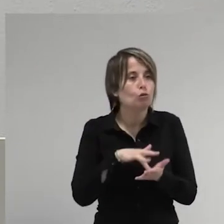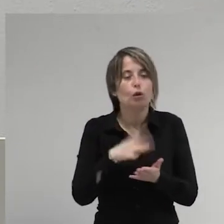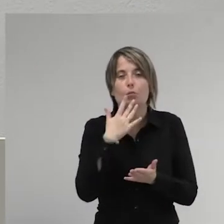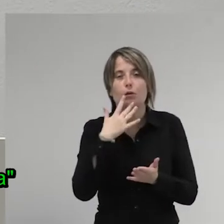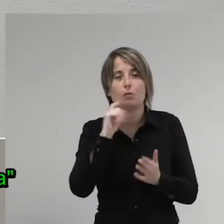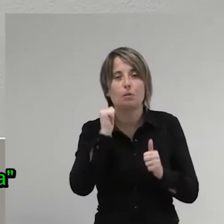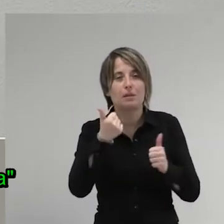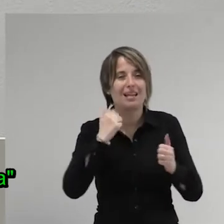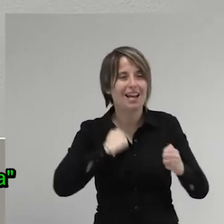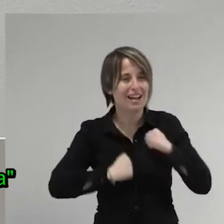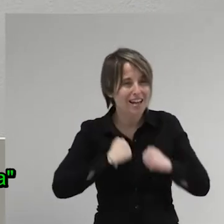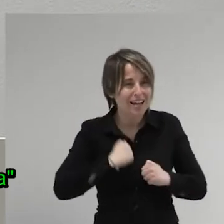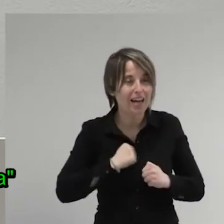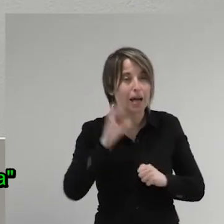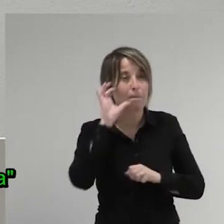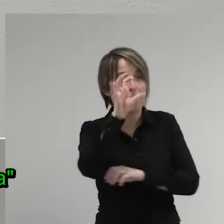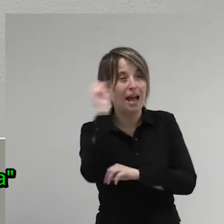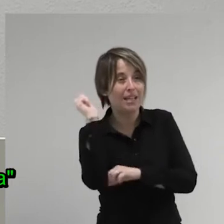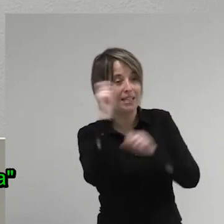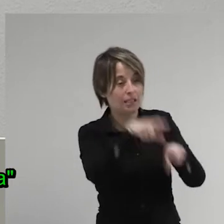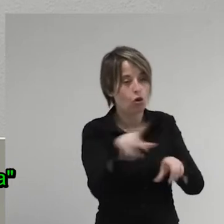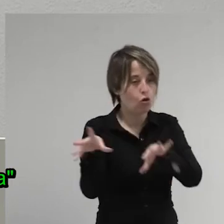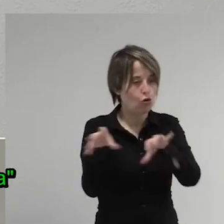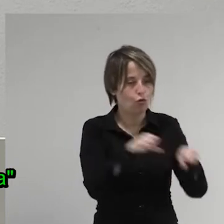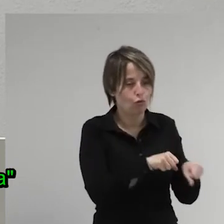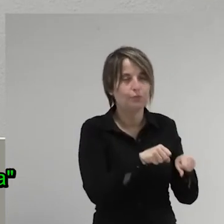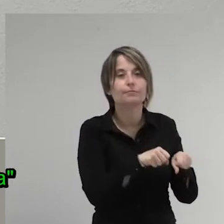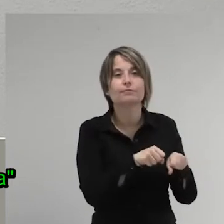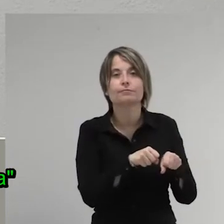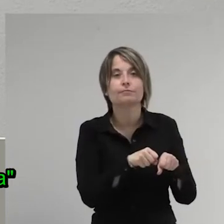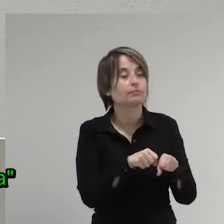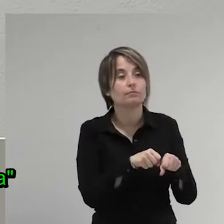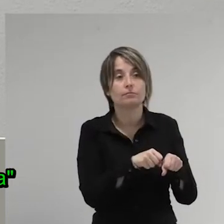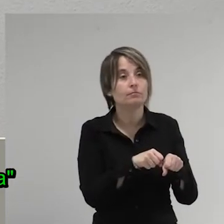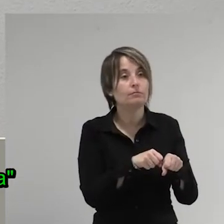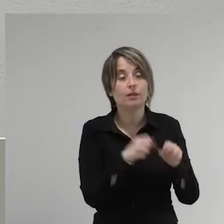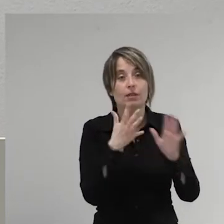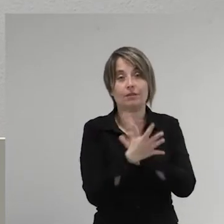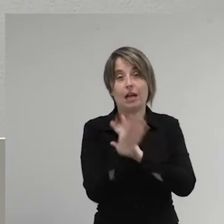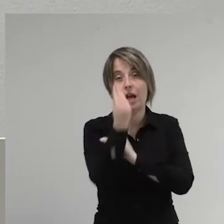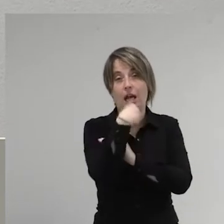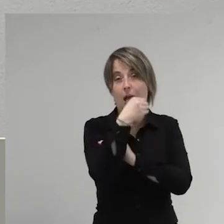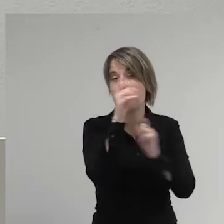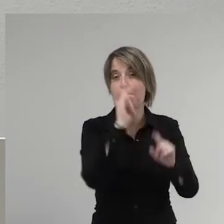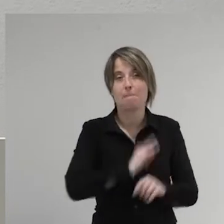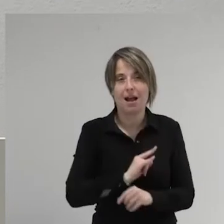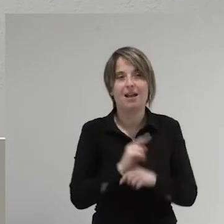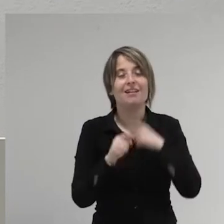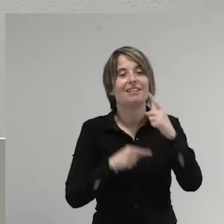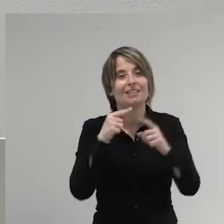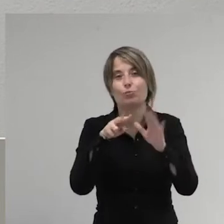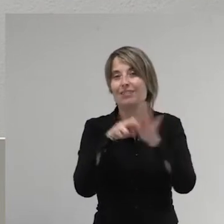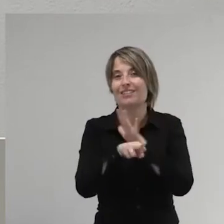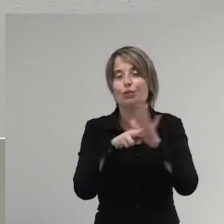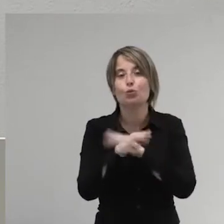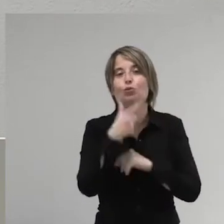a quejar que el país de destino o de acogida en realidad te está tratando mal, pues el recurso